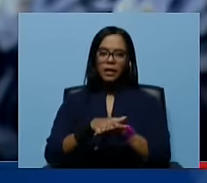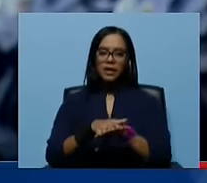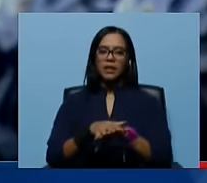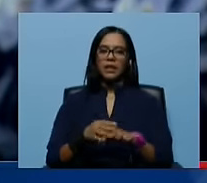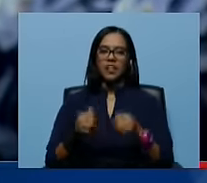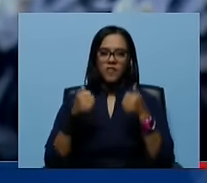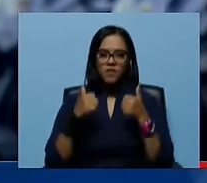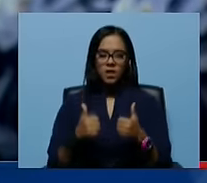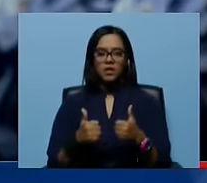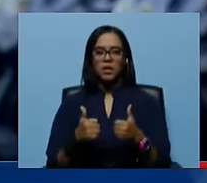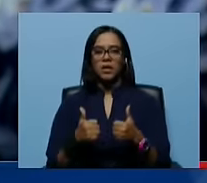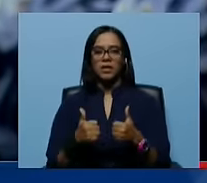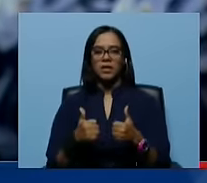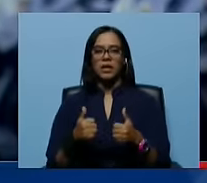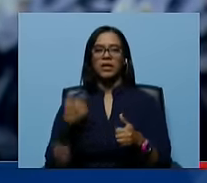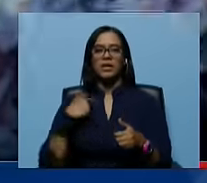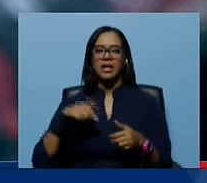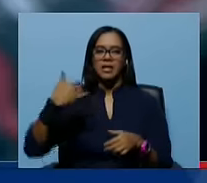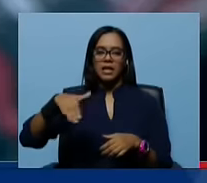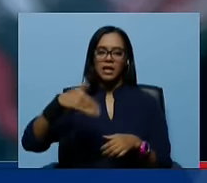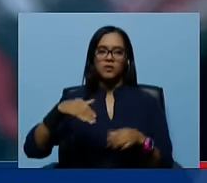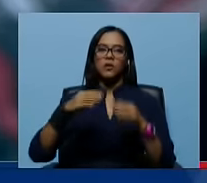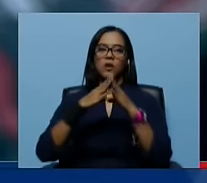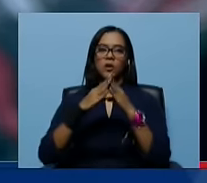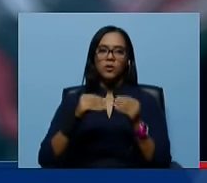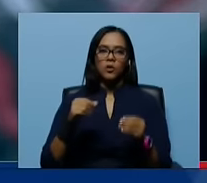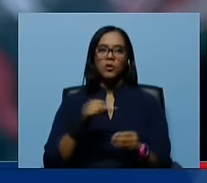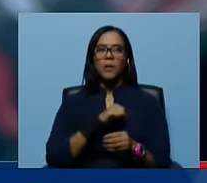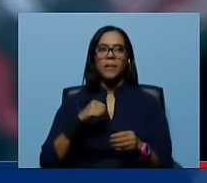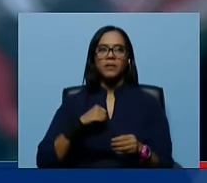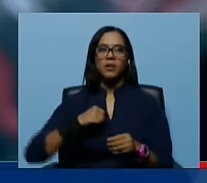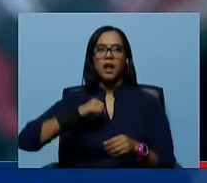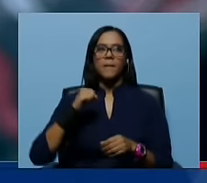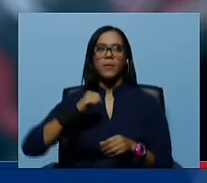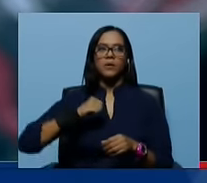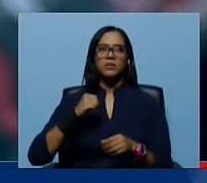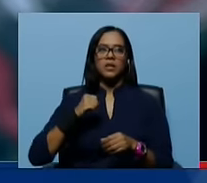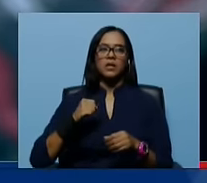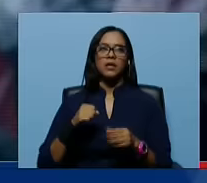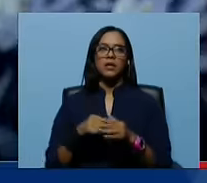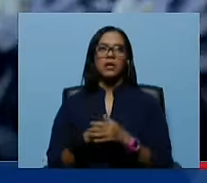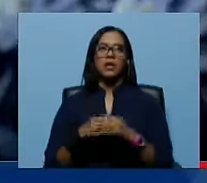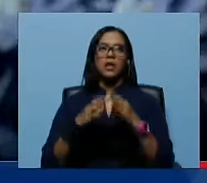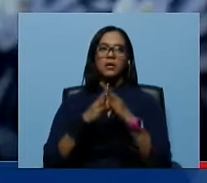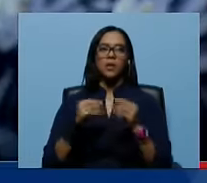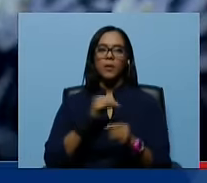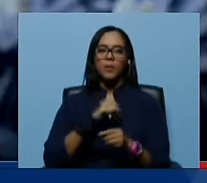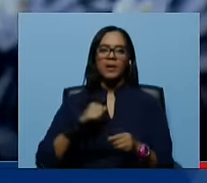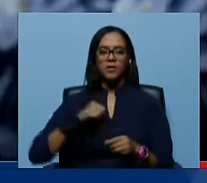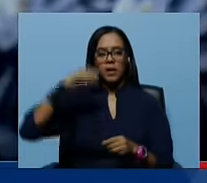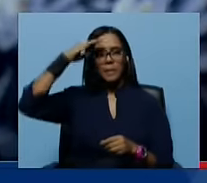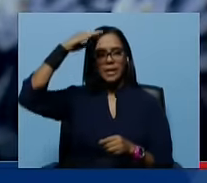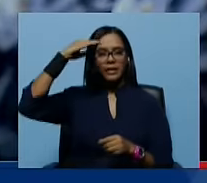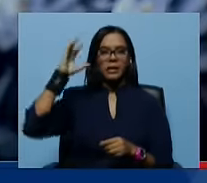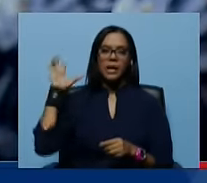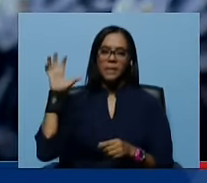bienestar al cual tienen derecho todo el personal policial y todo el personal militar del